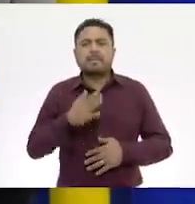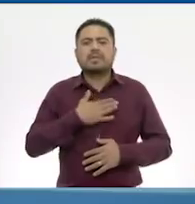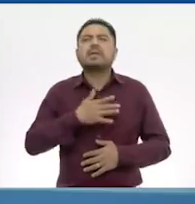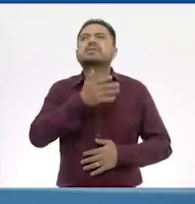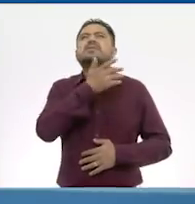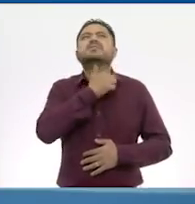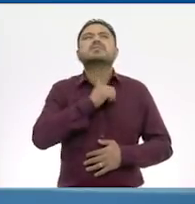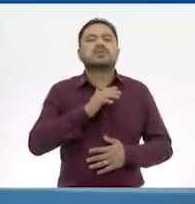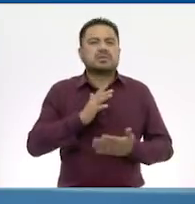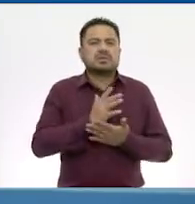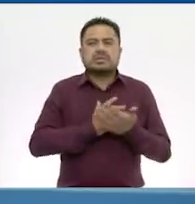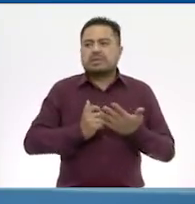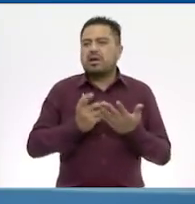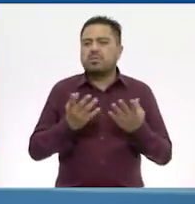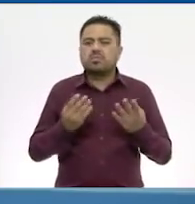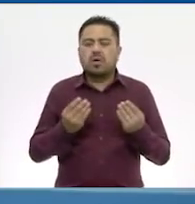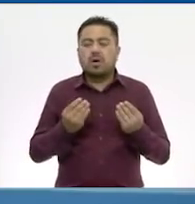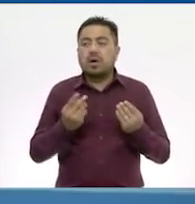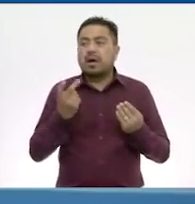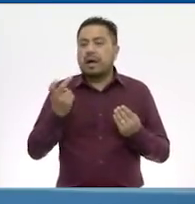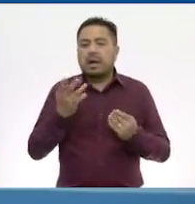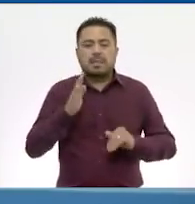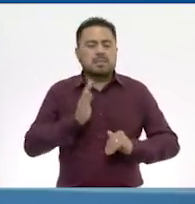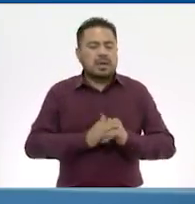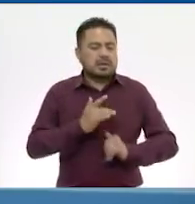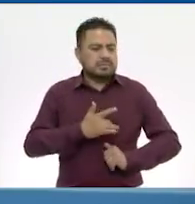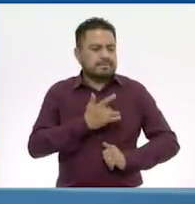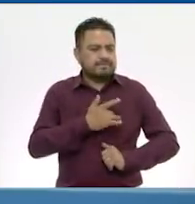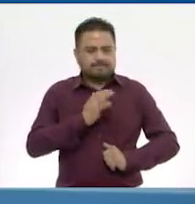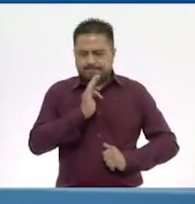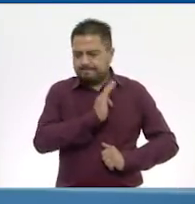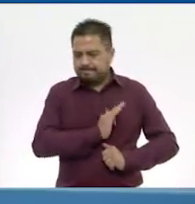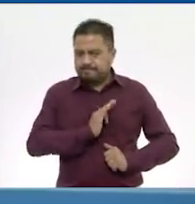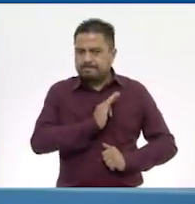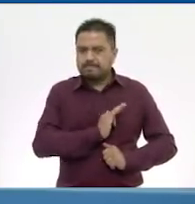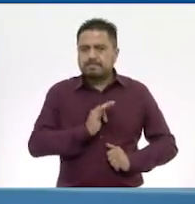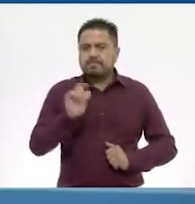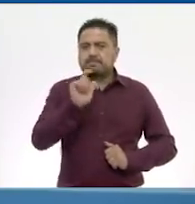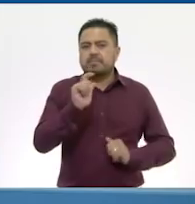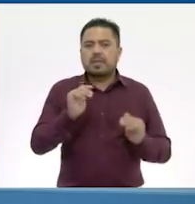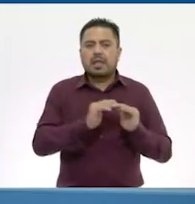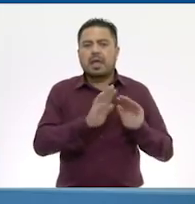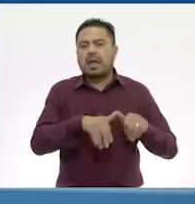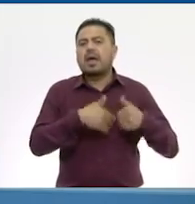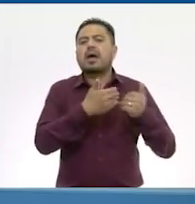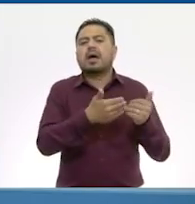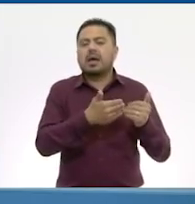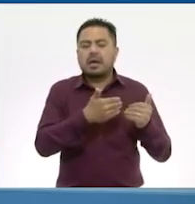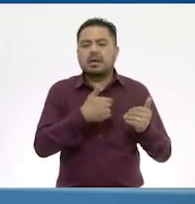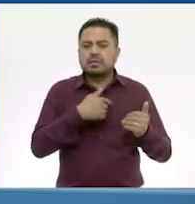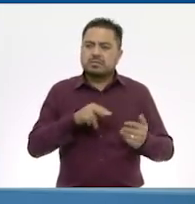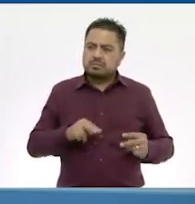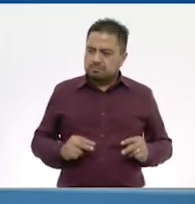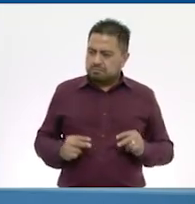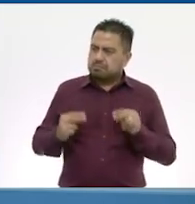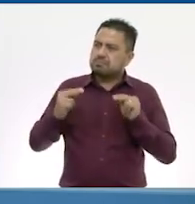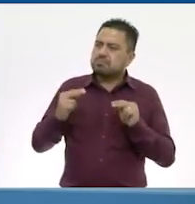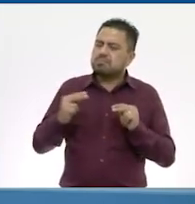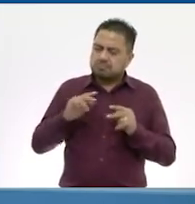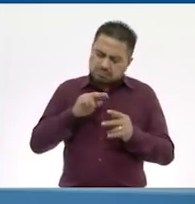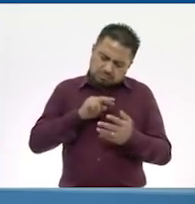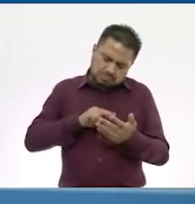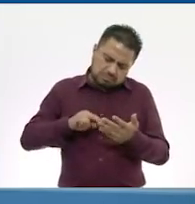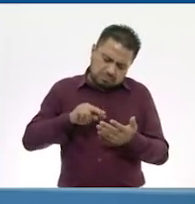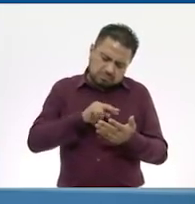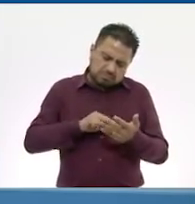antojado mucho. Estaba tan feliz, pero tan feliz que al llegar a casa, pues la miré y la contemplé